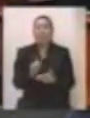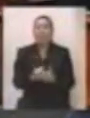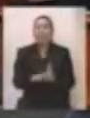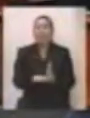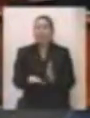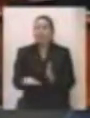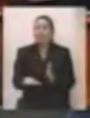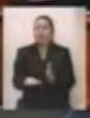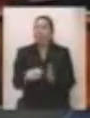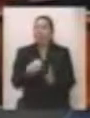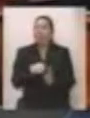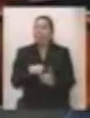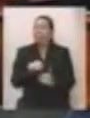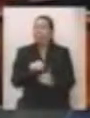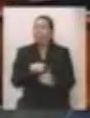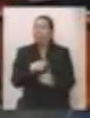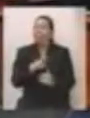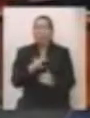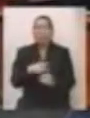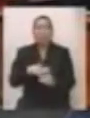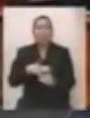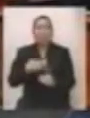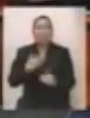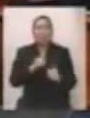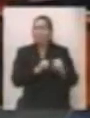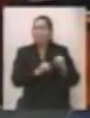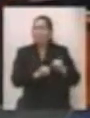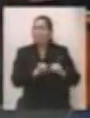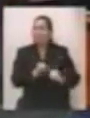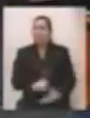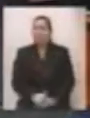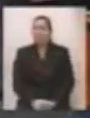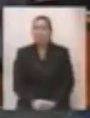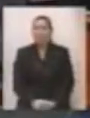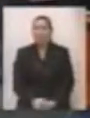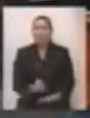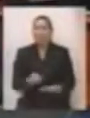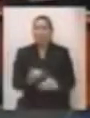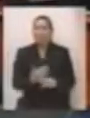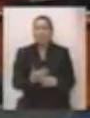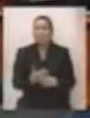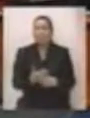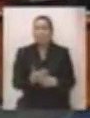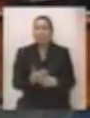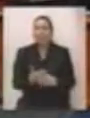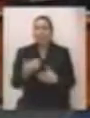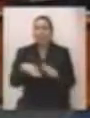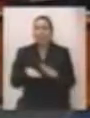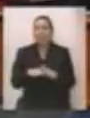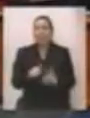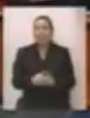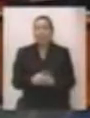nuestra niñez, lamentablemente, no pueda sufrir de este tipo de